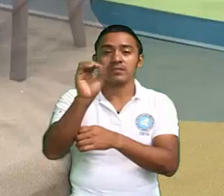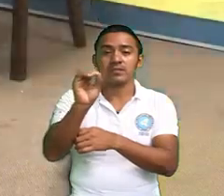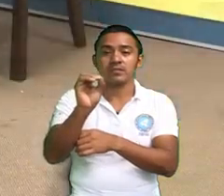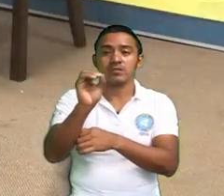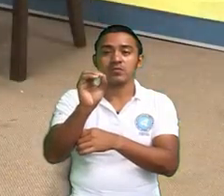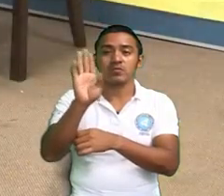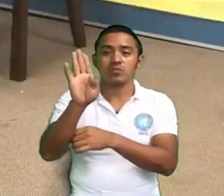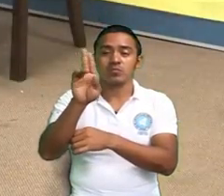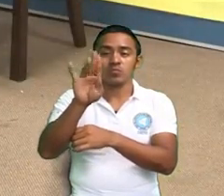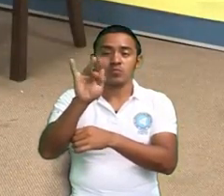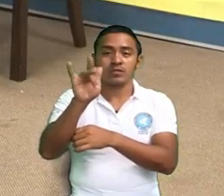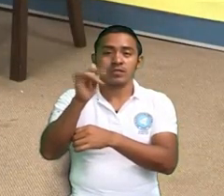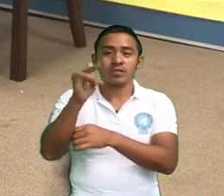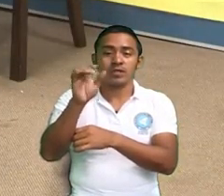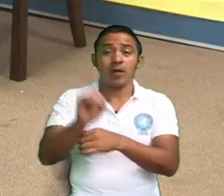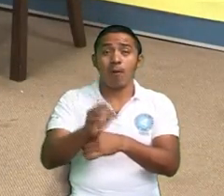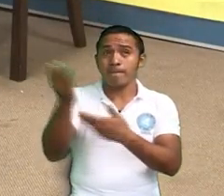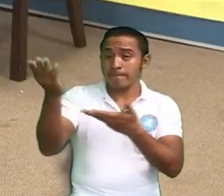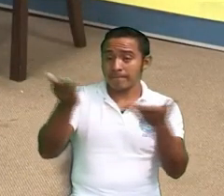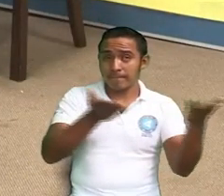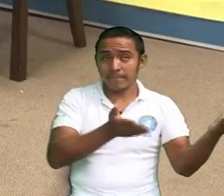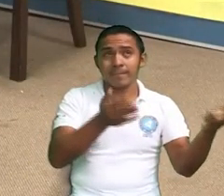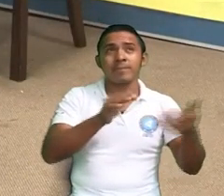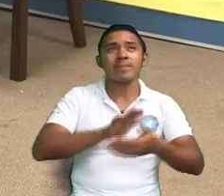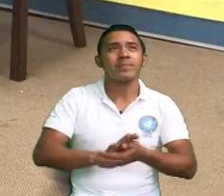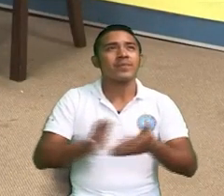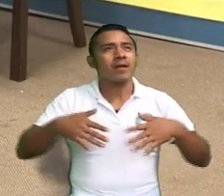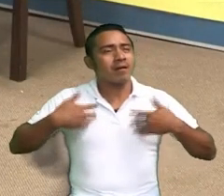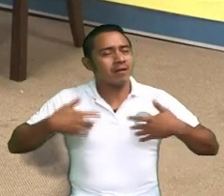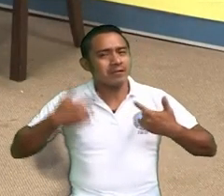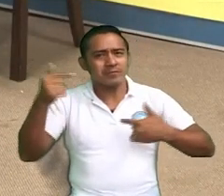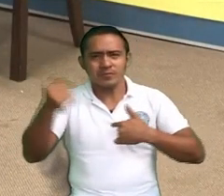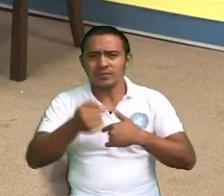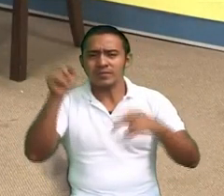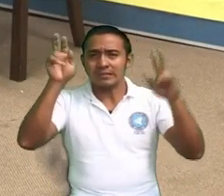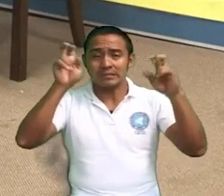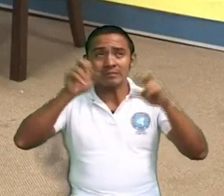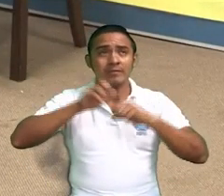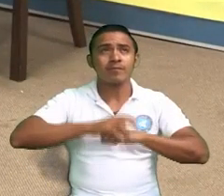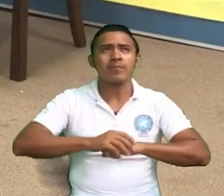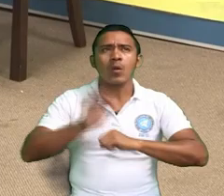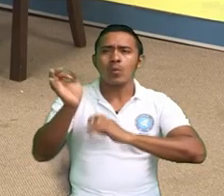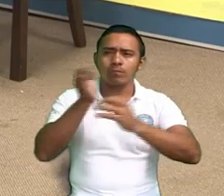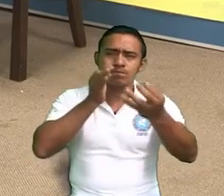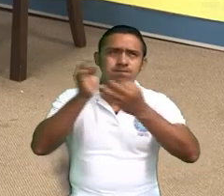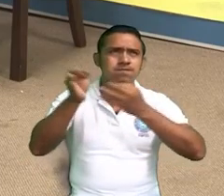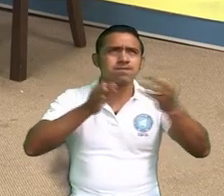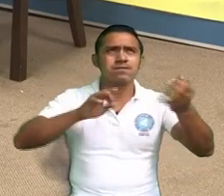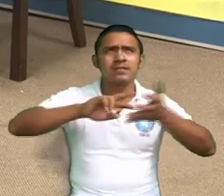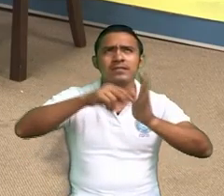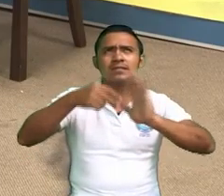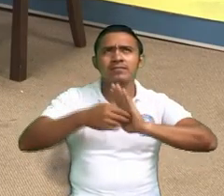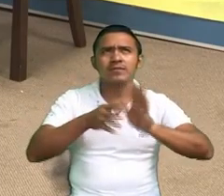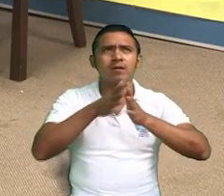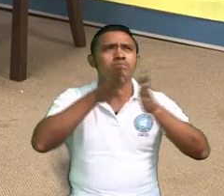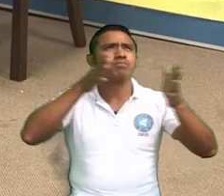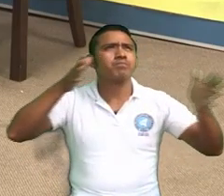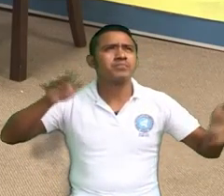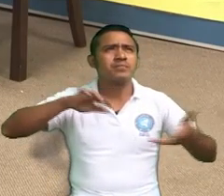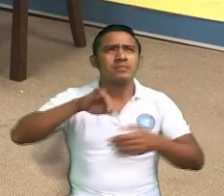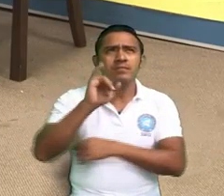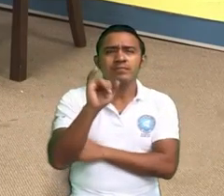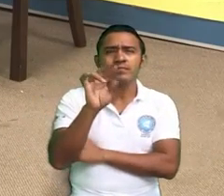4 de Managua. Bienvenida, doctora, mucho gusto. Un placer. Es un placer conversar sobre este tema. Quiero que me amplíe el concepto de